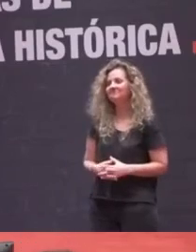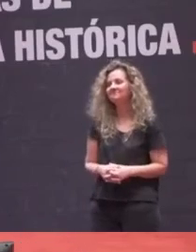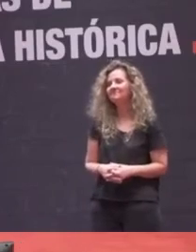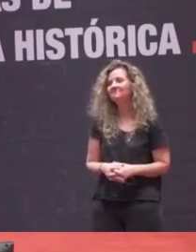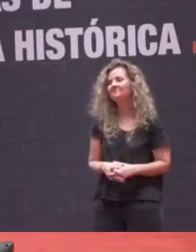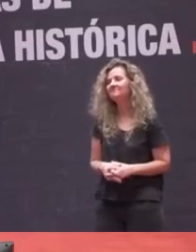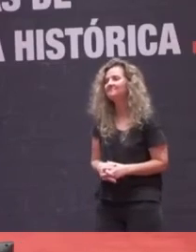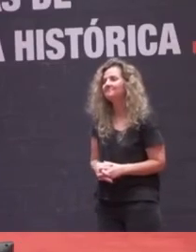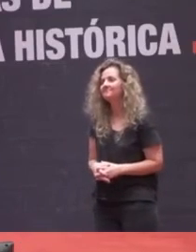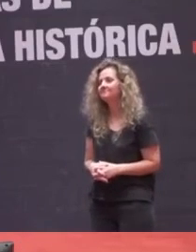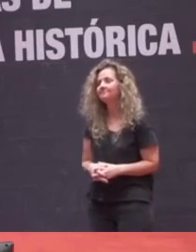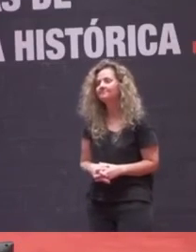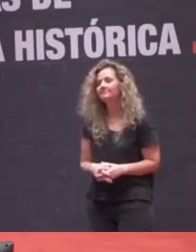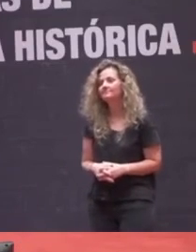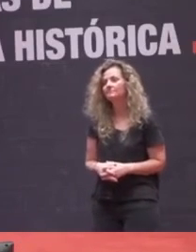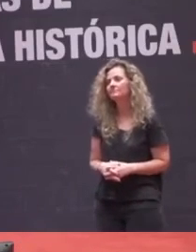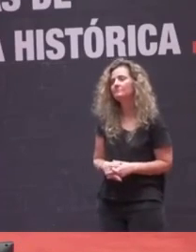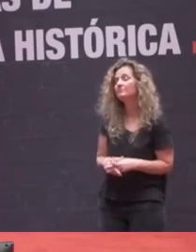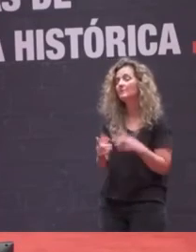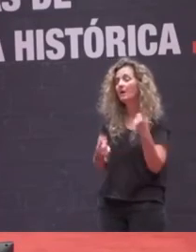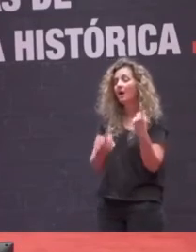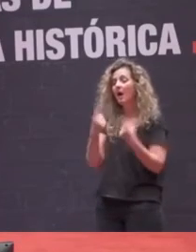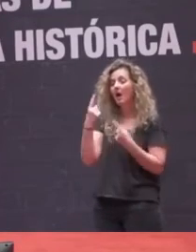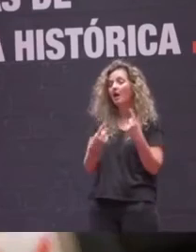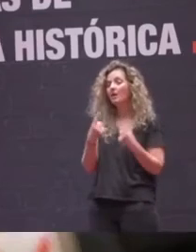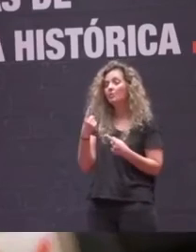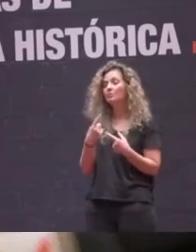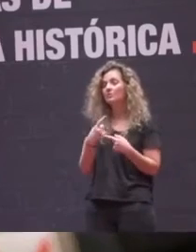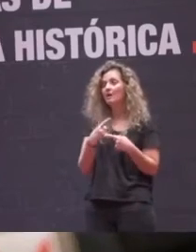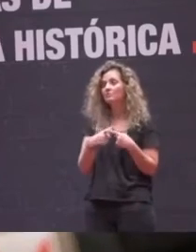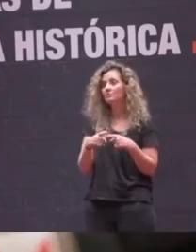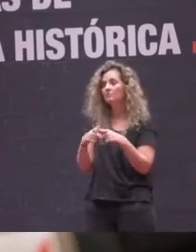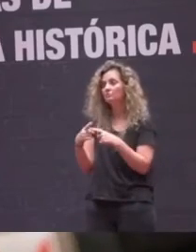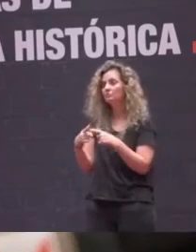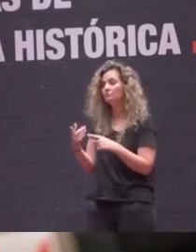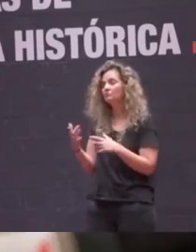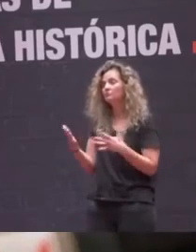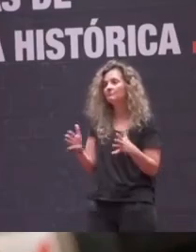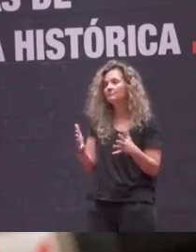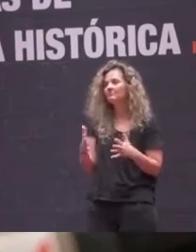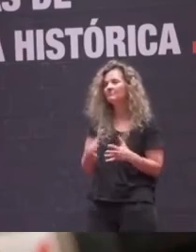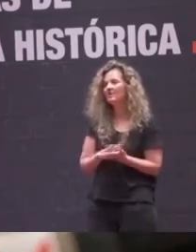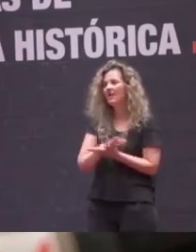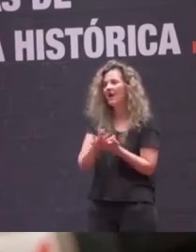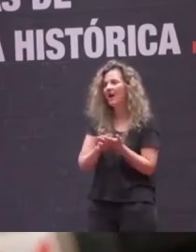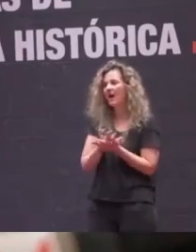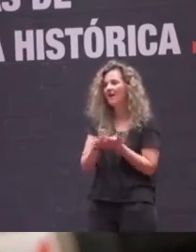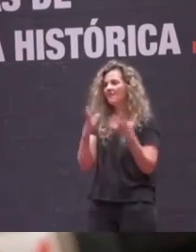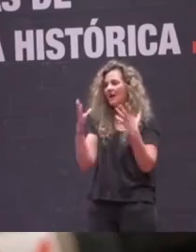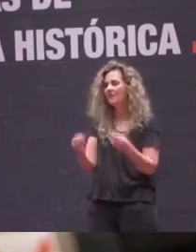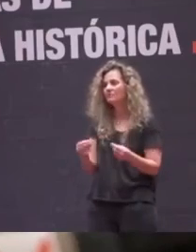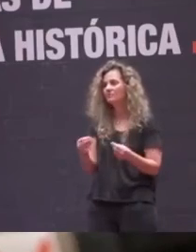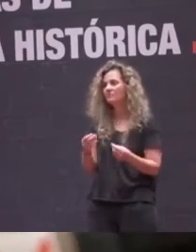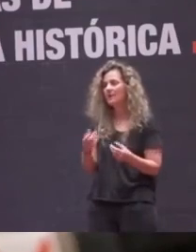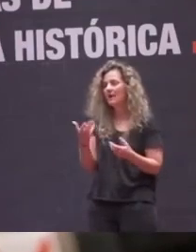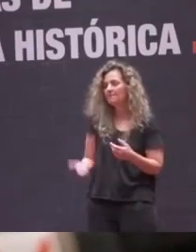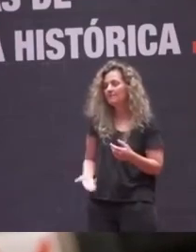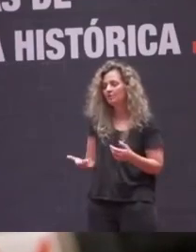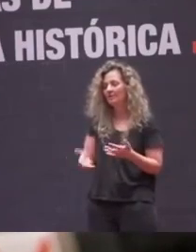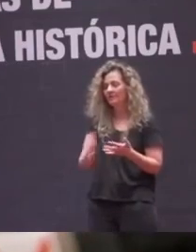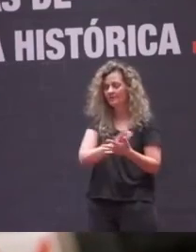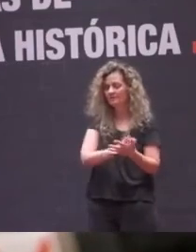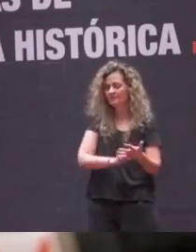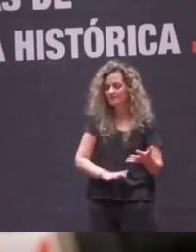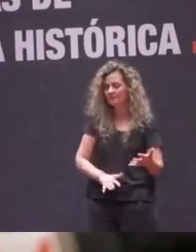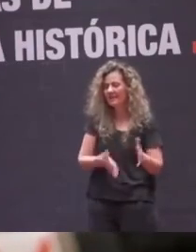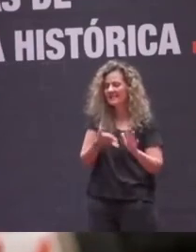Bueno, algunhas cuestións que están para o día seguinte. Fálase moito da importancia do relato, es decir,